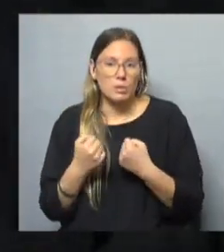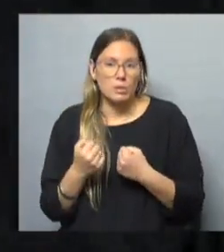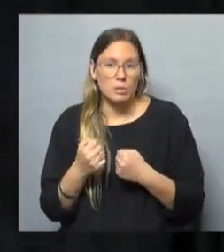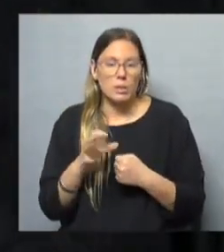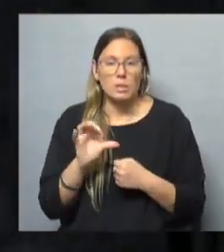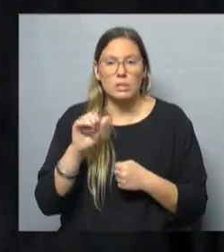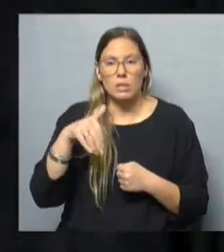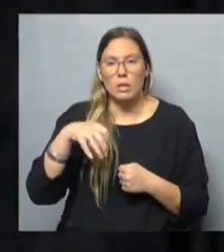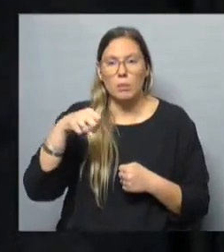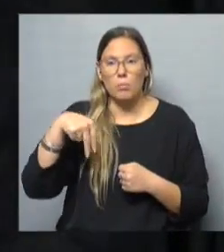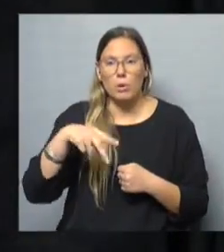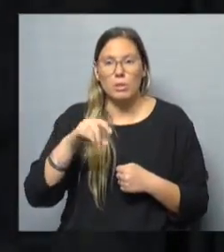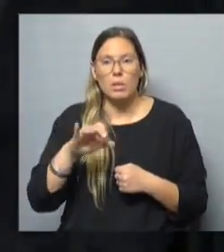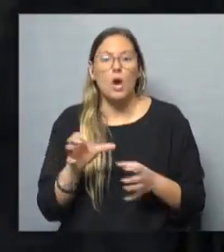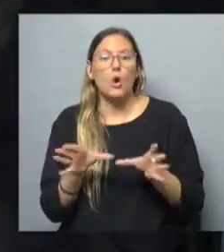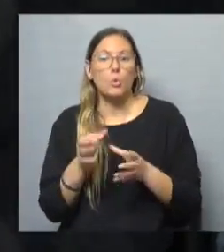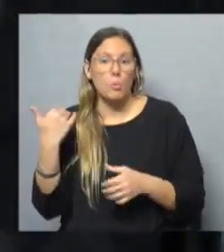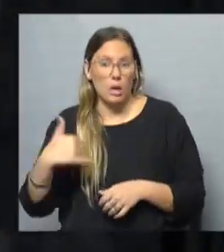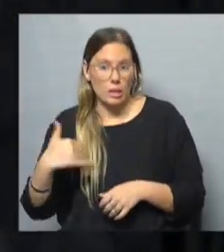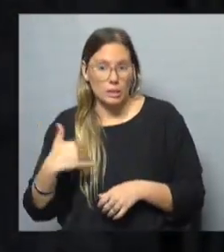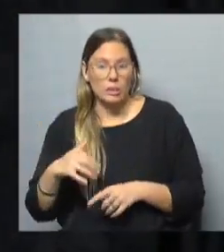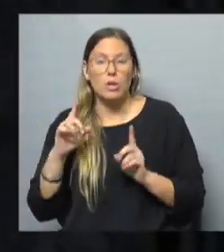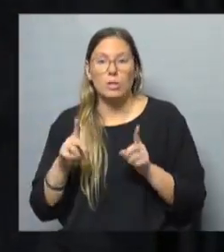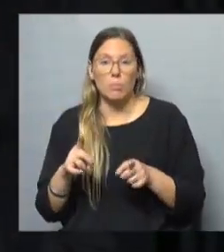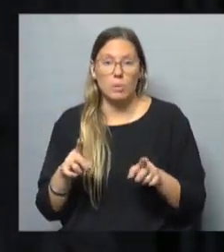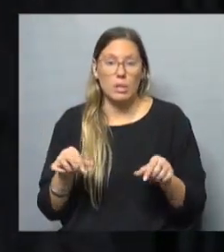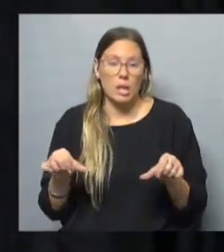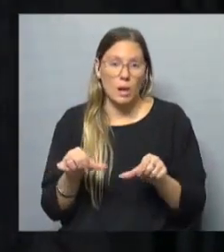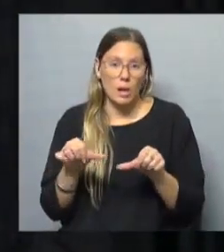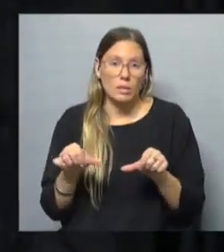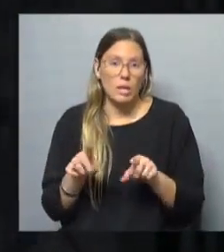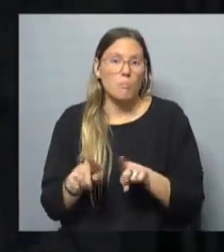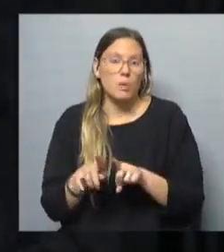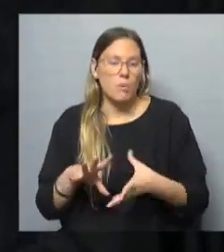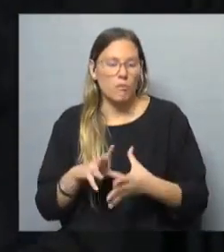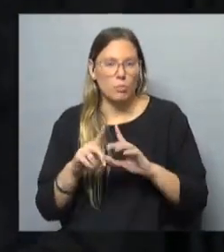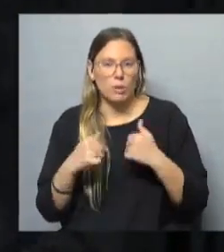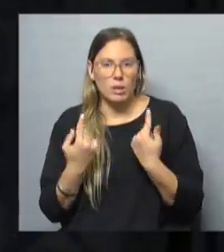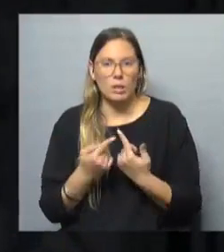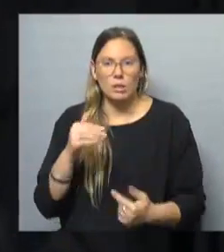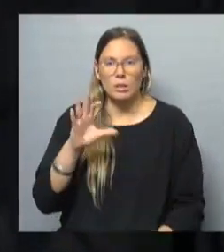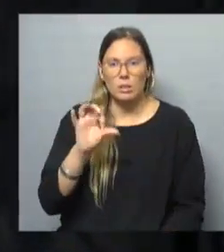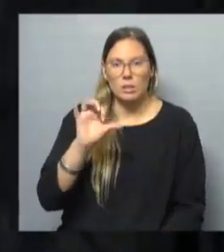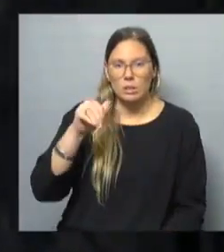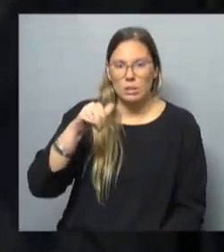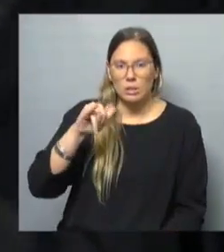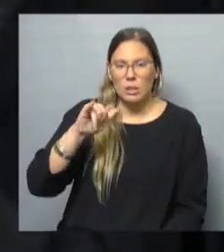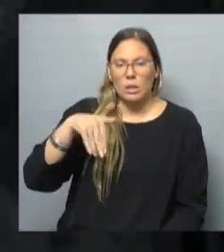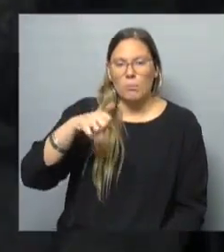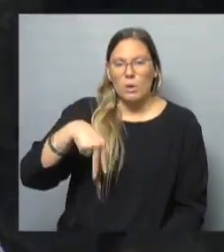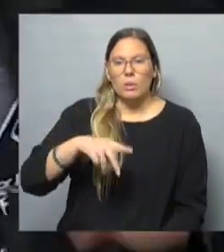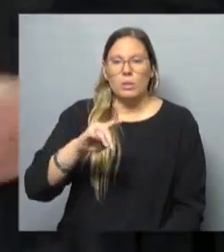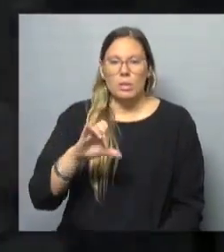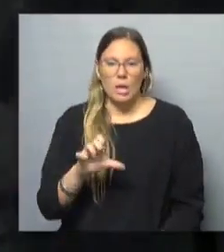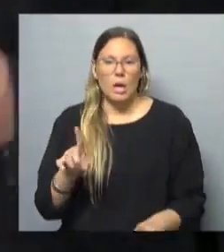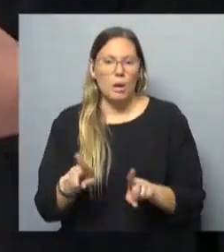Díez es un grupo argentino que también hace prácticamente el mismo formato que nosotros. ¿Cómo se llama? Simón Díez. Y